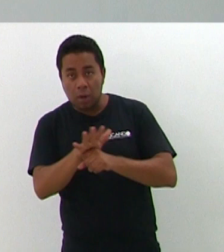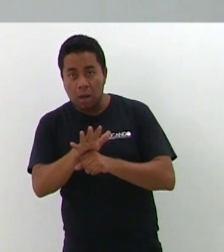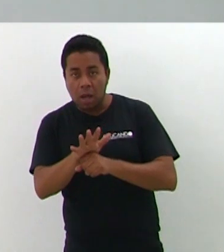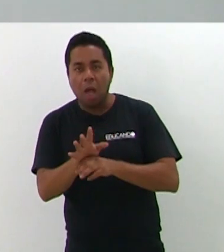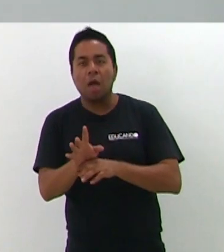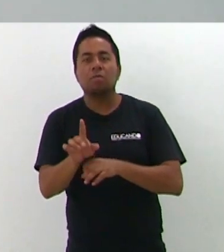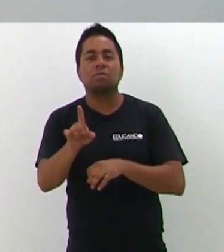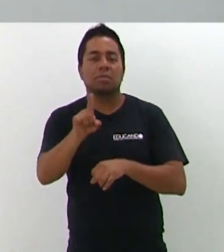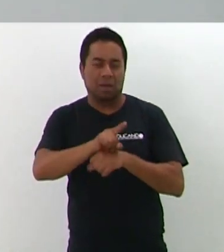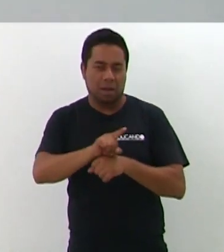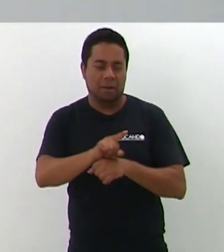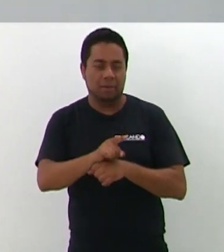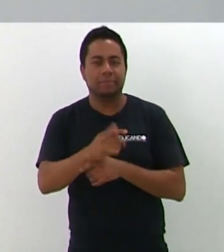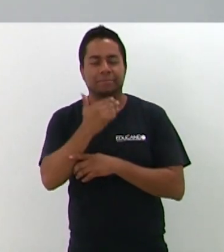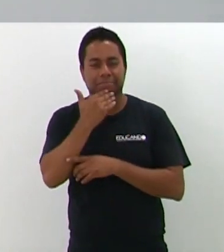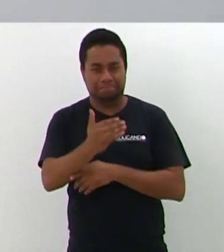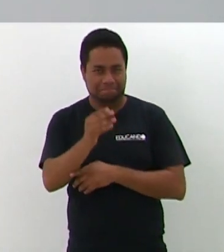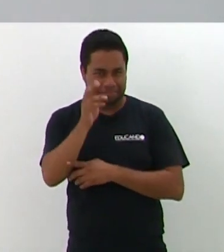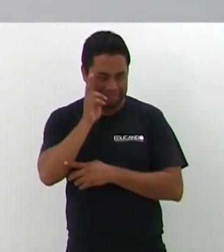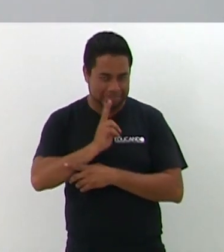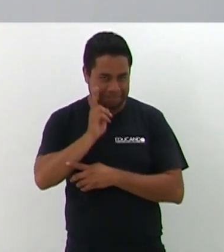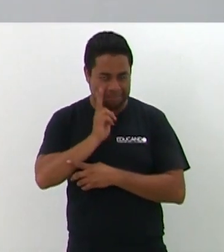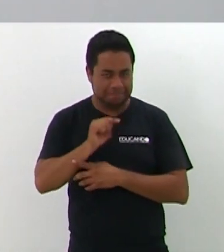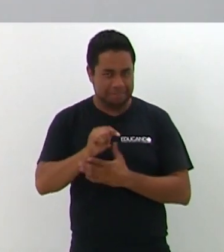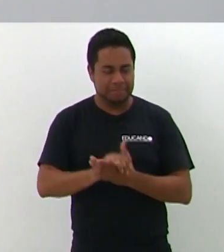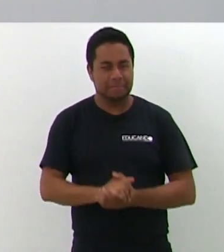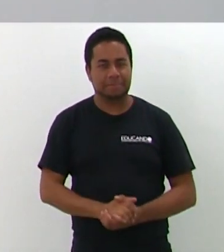el día. Bien, vamos a ver.